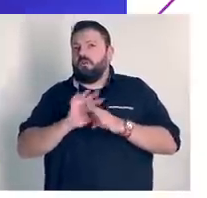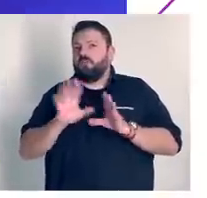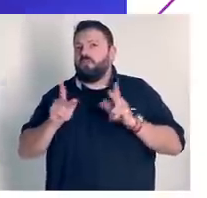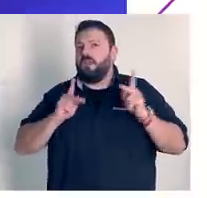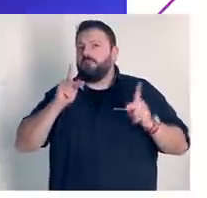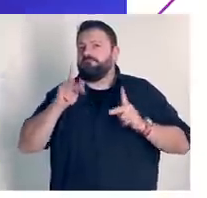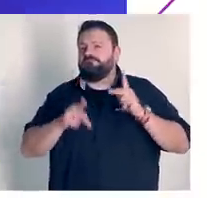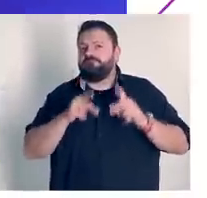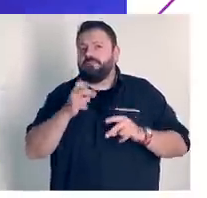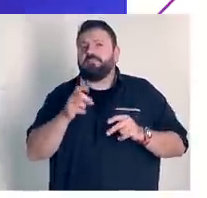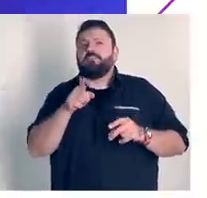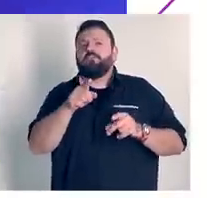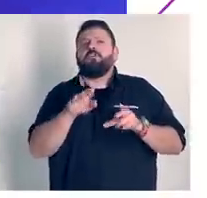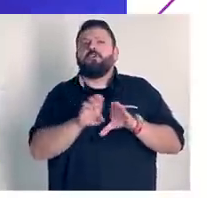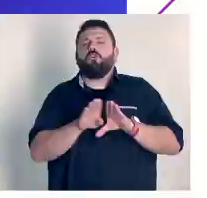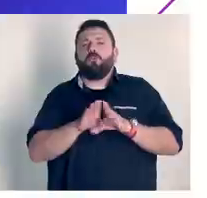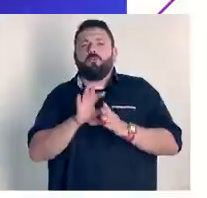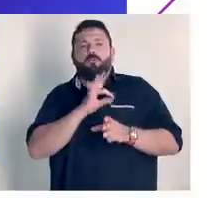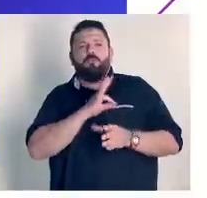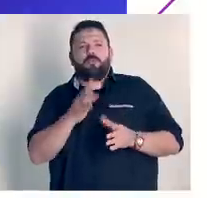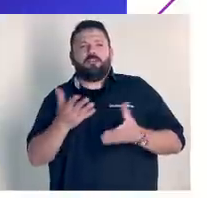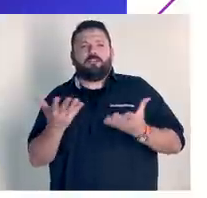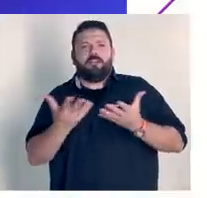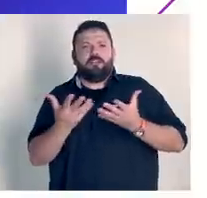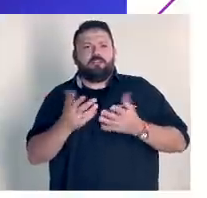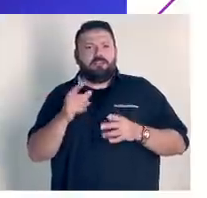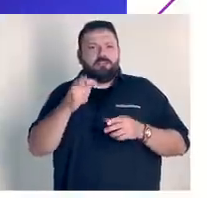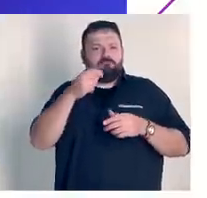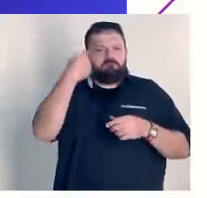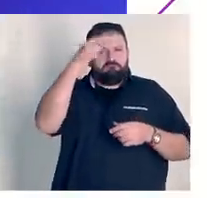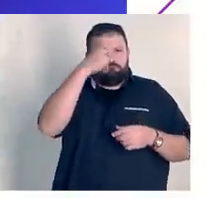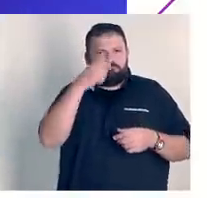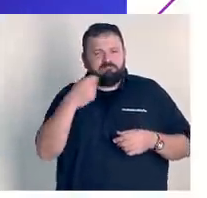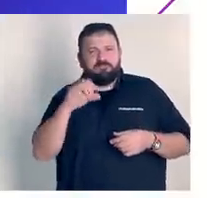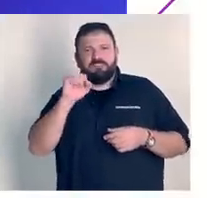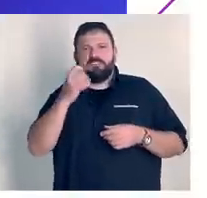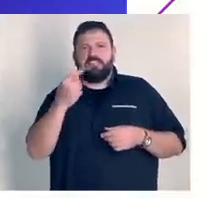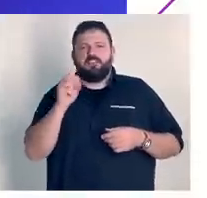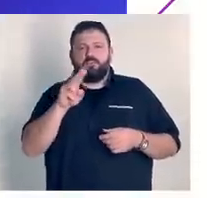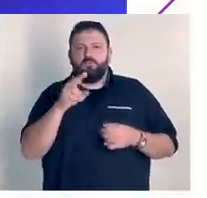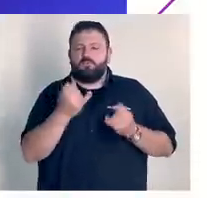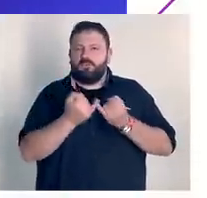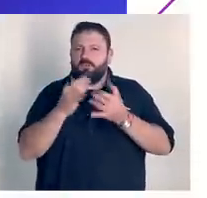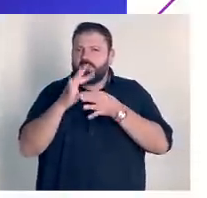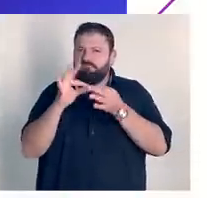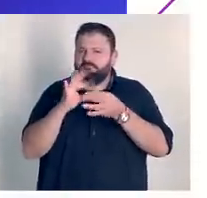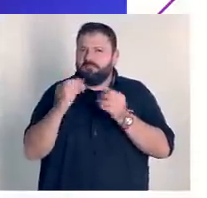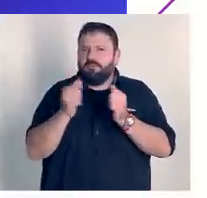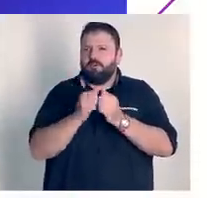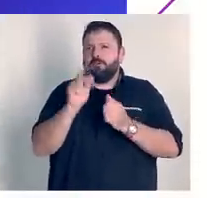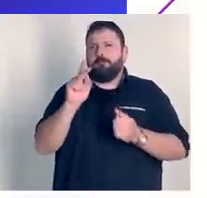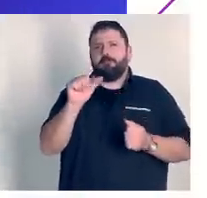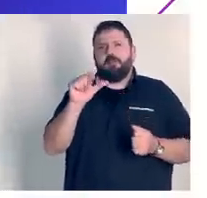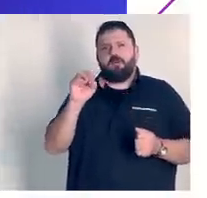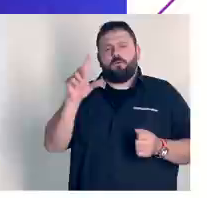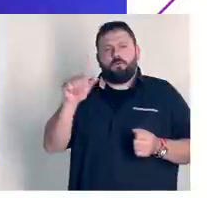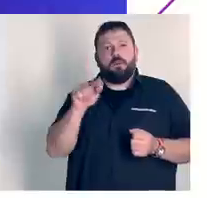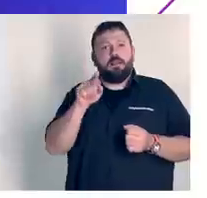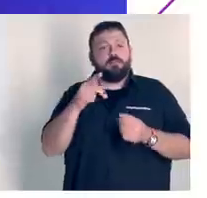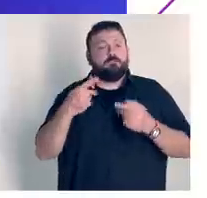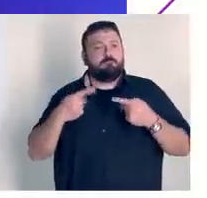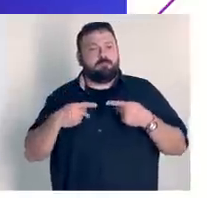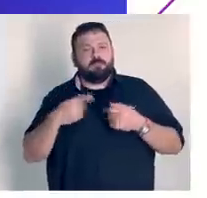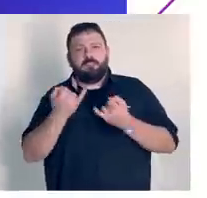entrenamiento de cómo construir tu cheque con Seitú, con Paola Díaz, Diamante Premier. Tenemos un invitado muy especial, que es el ingeniero Jesús Ataraín, nuestro